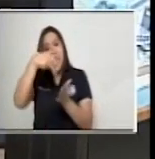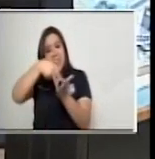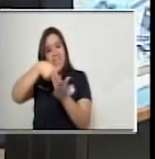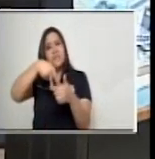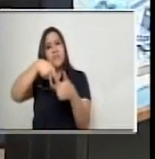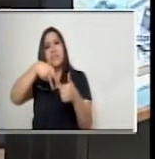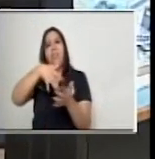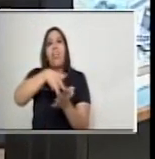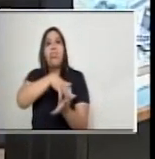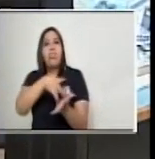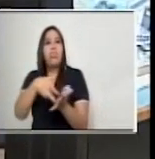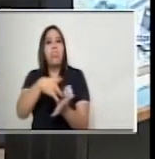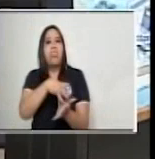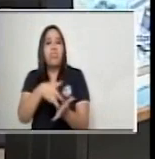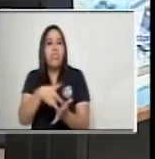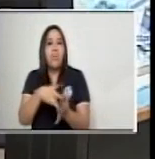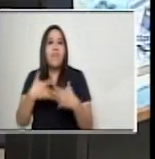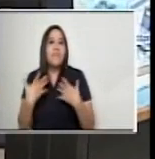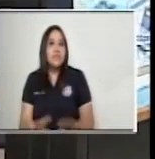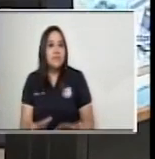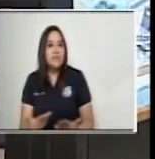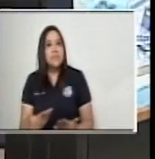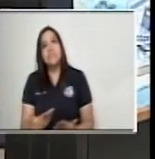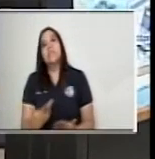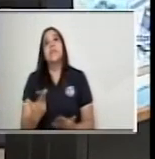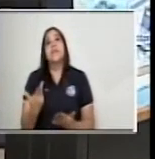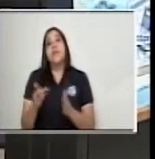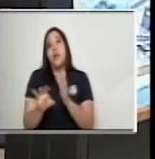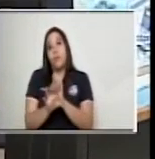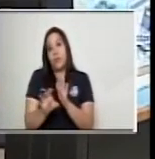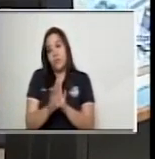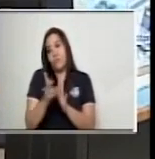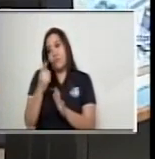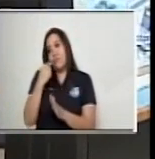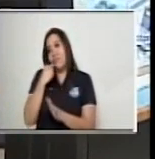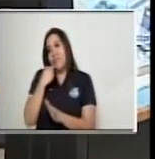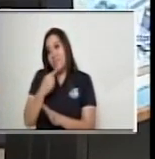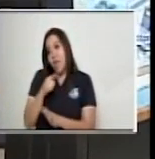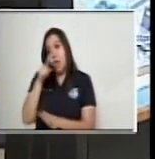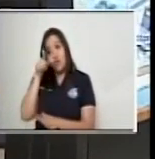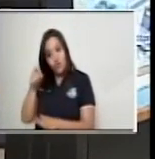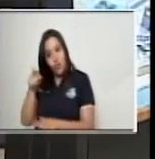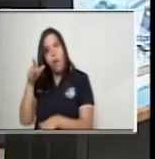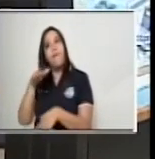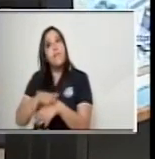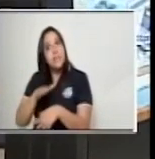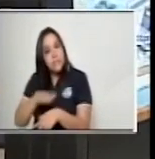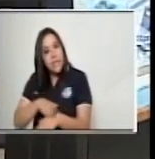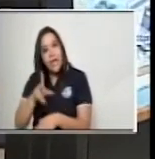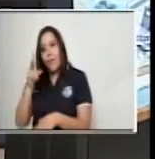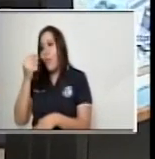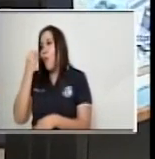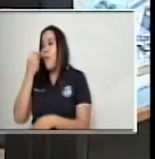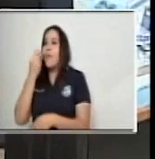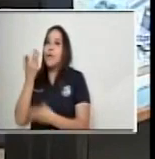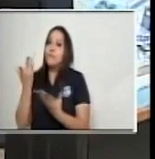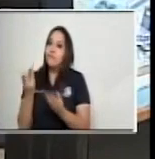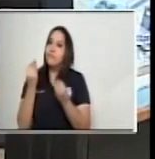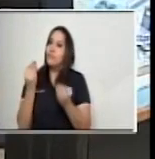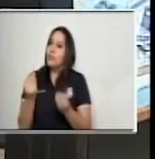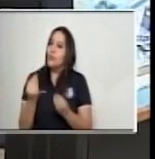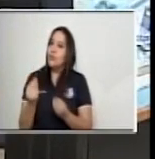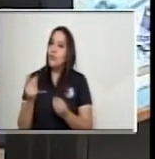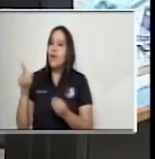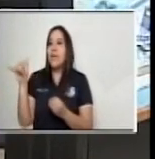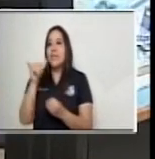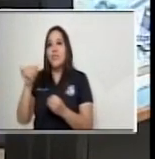repetimos como el anuncio de la radio. Te dije que no te excedieras, Salva. Este es un círculo vicioso